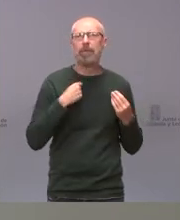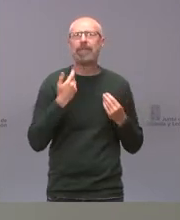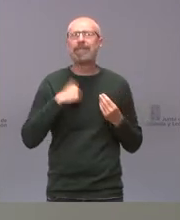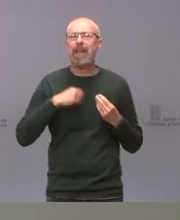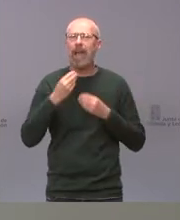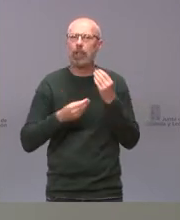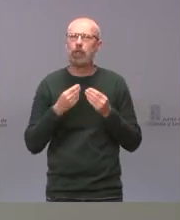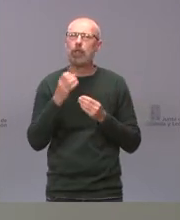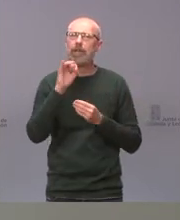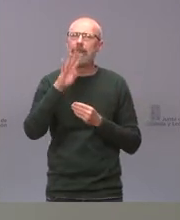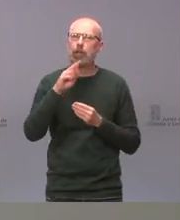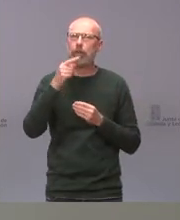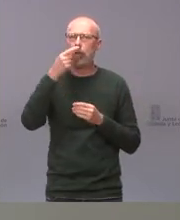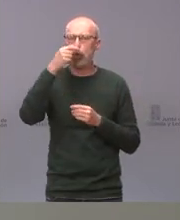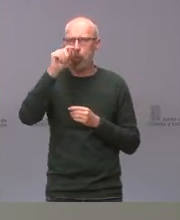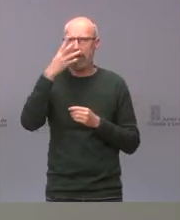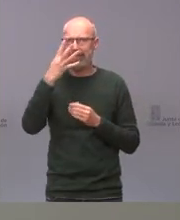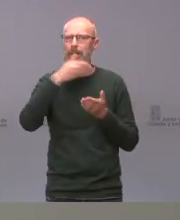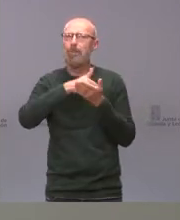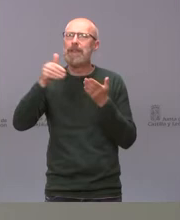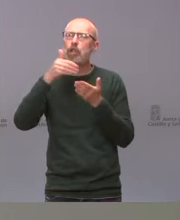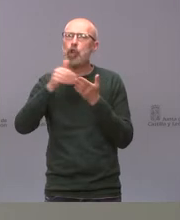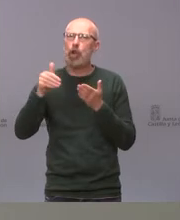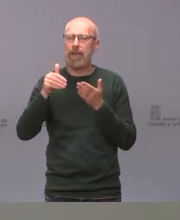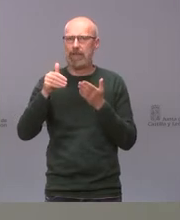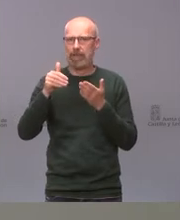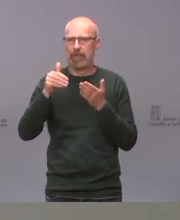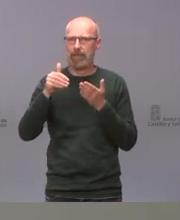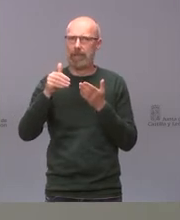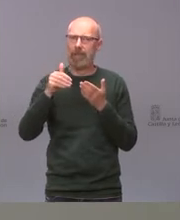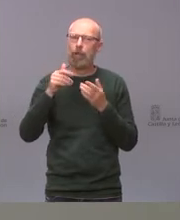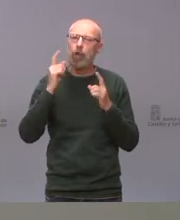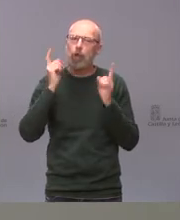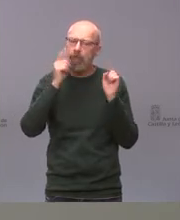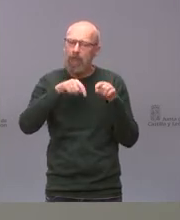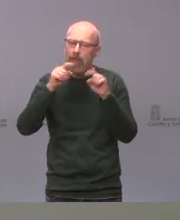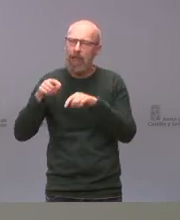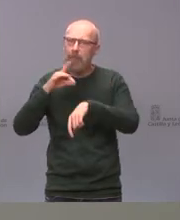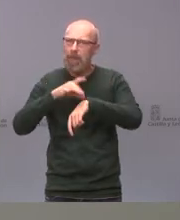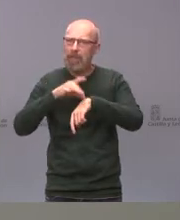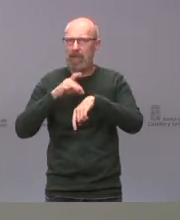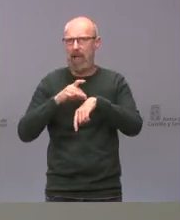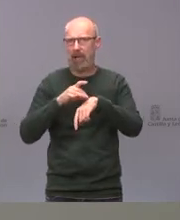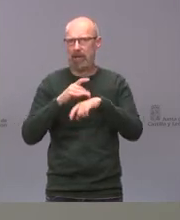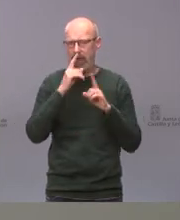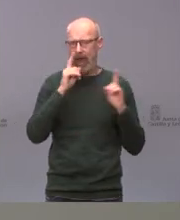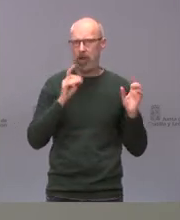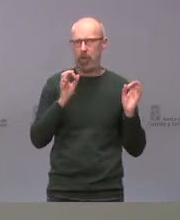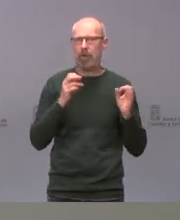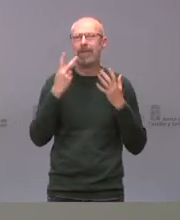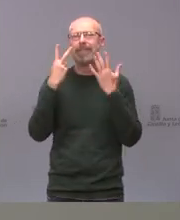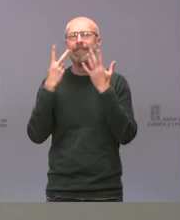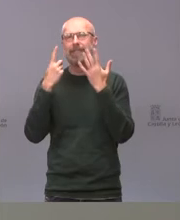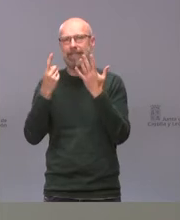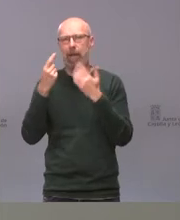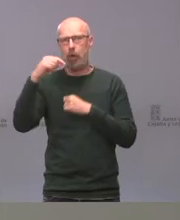de consultas médicas en atención primaria, 14,3 millones de consultas médicas, 6,7 millones de